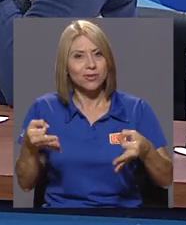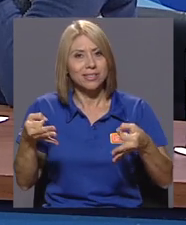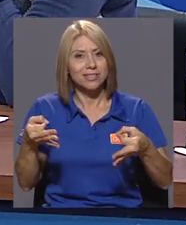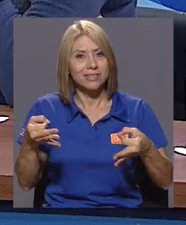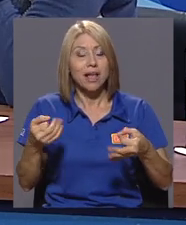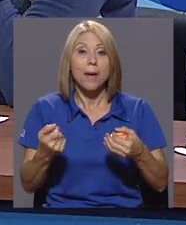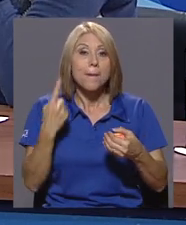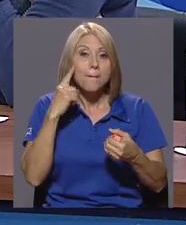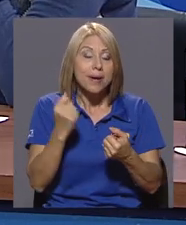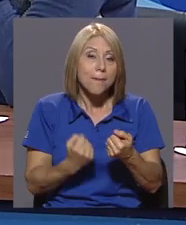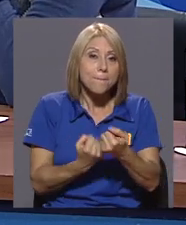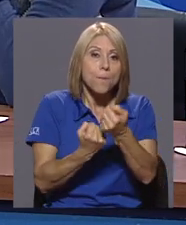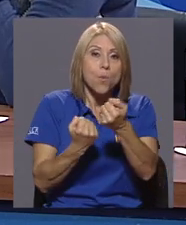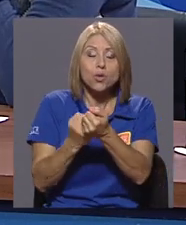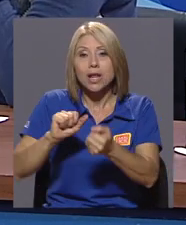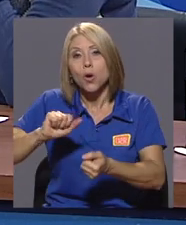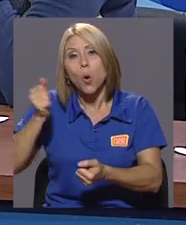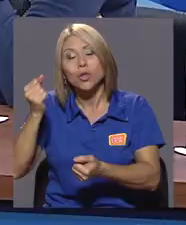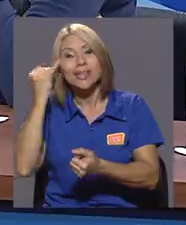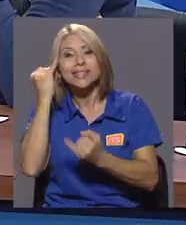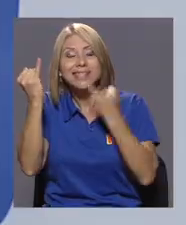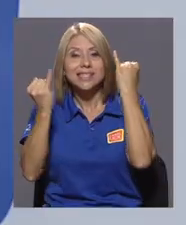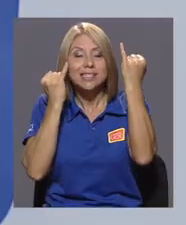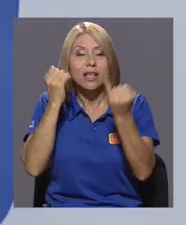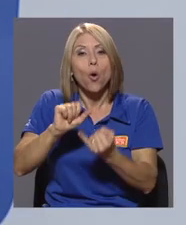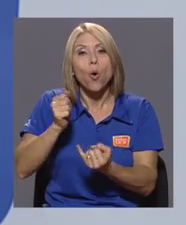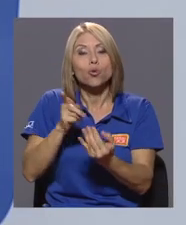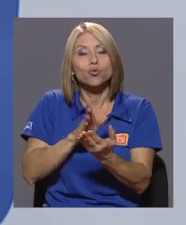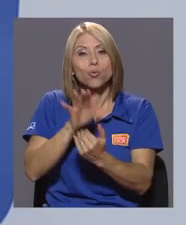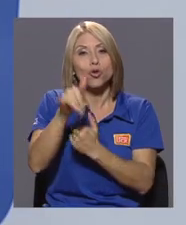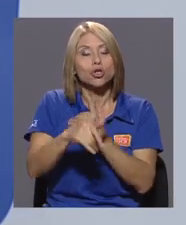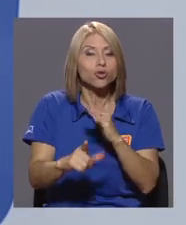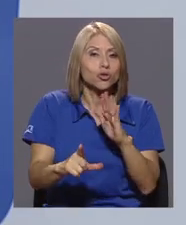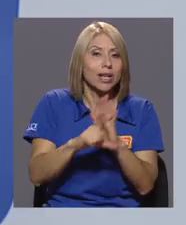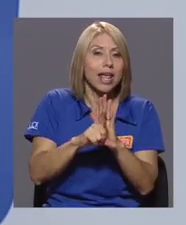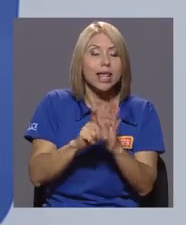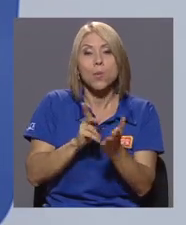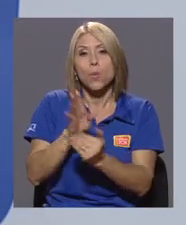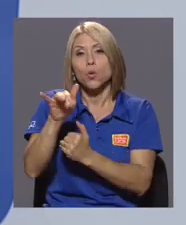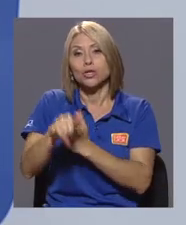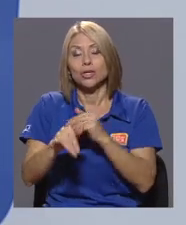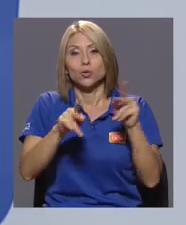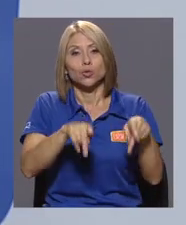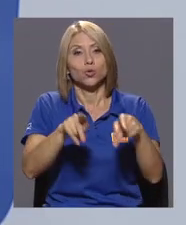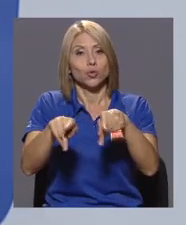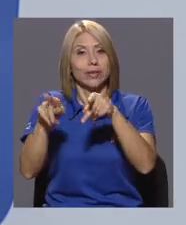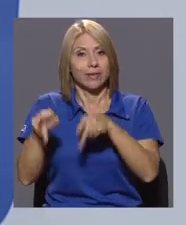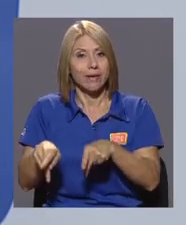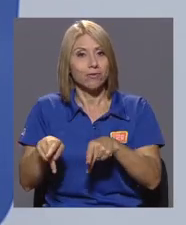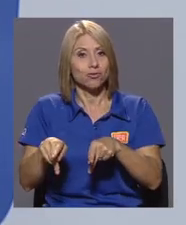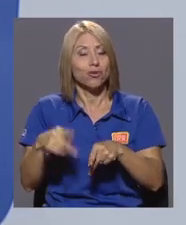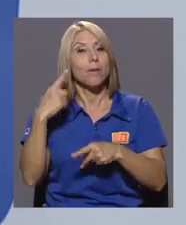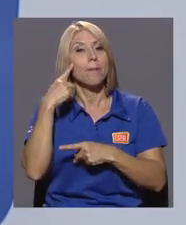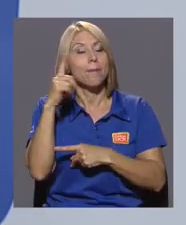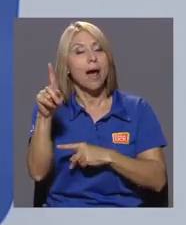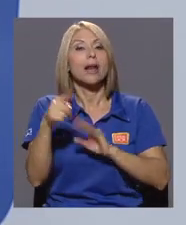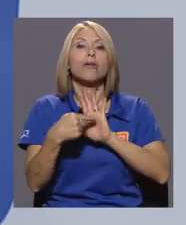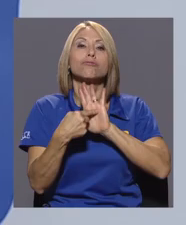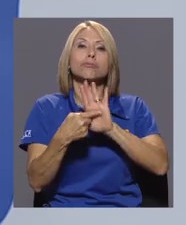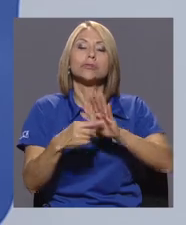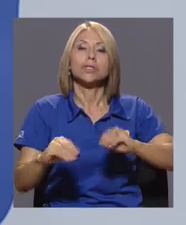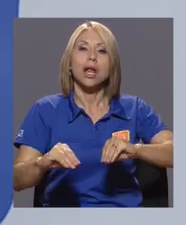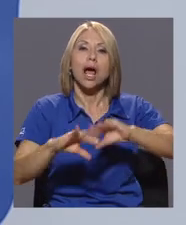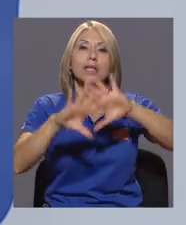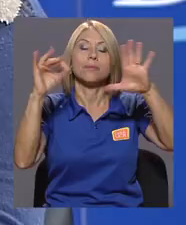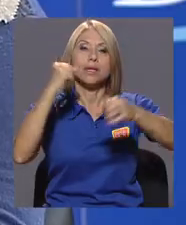apoyar otras iniciativas proyectos de ley proyectos ciudadanos inclusive que nos permitan transparentar